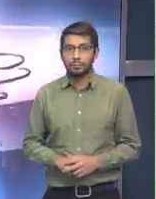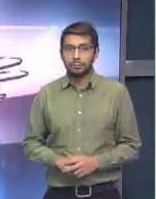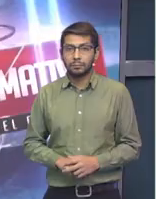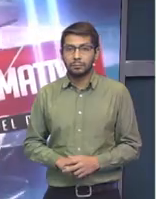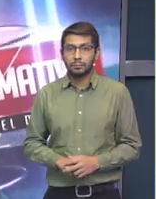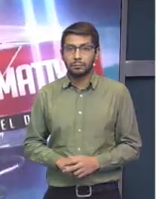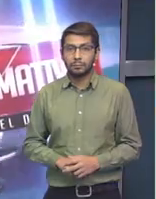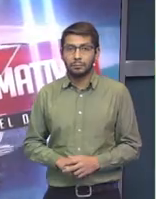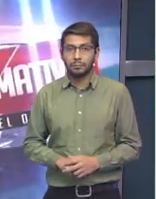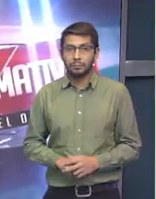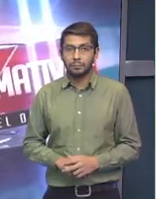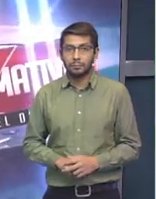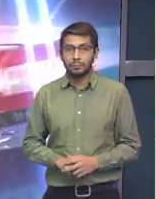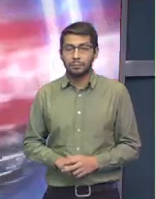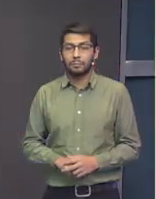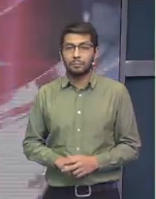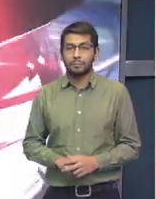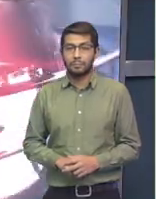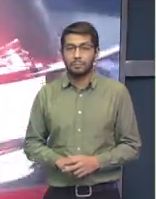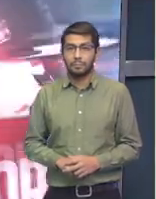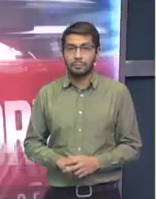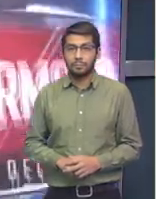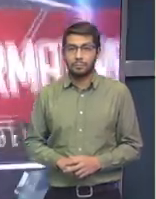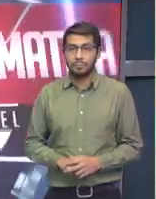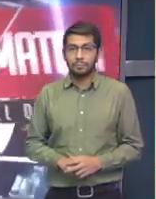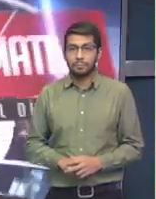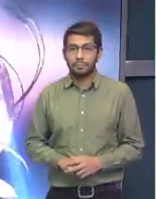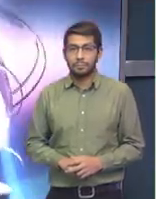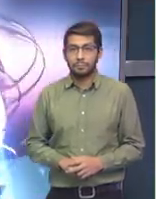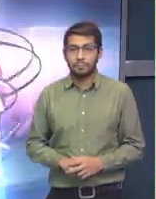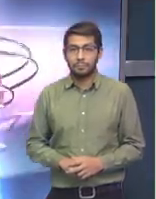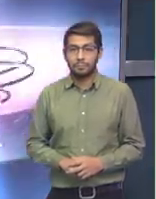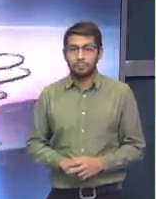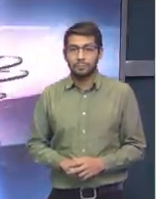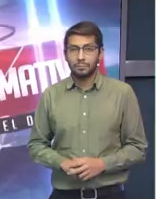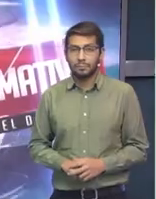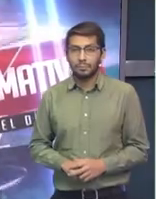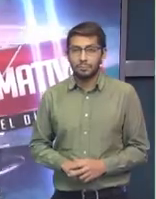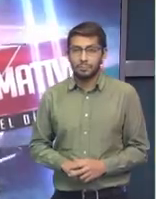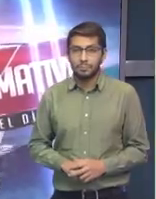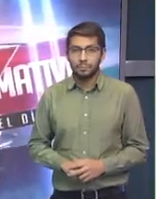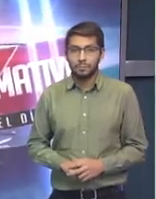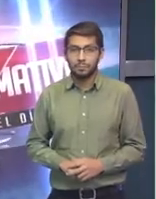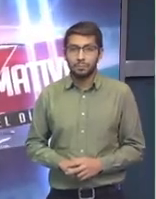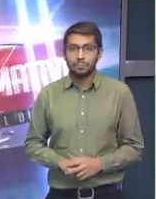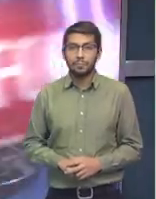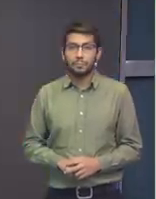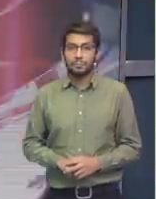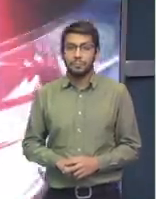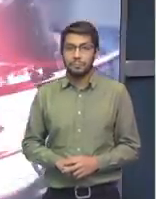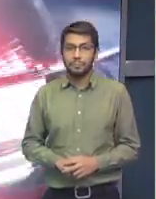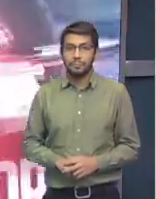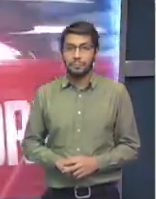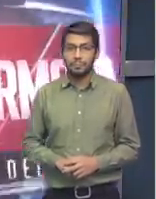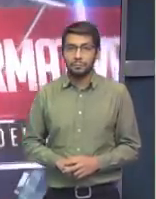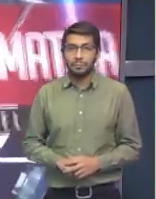yo, porque van a ser dos burbujas que vamos a tener en ese autovac, y en el Paseo Libertad son 5 o 6 burbujas. Uh-huh. Pero nos va a